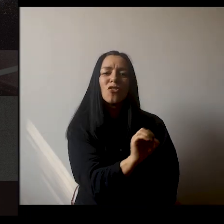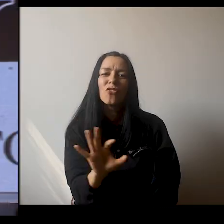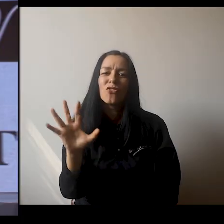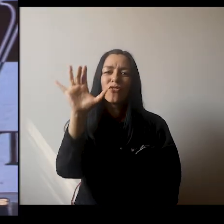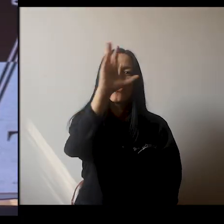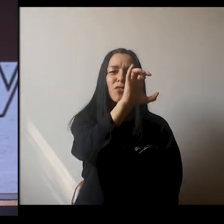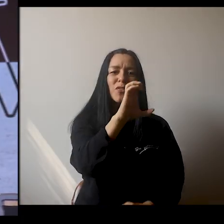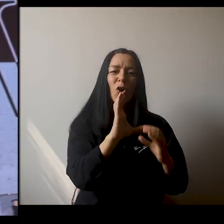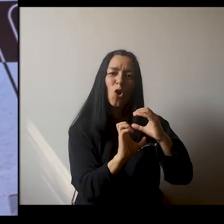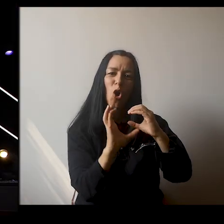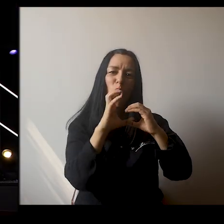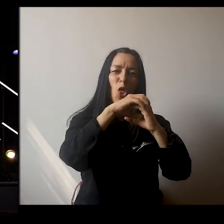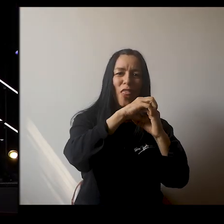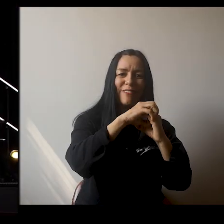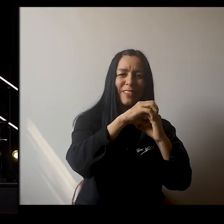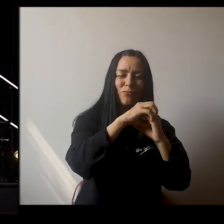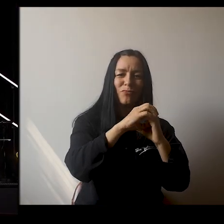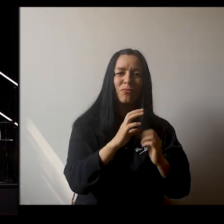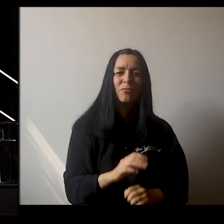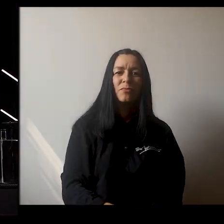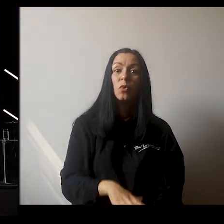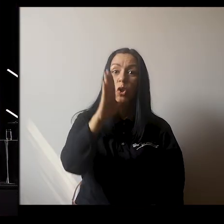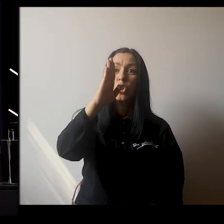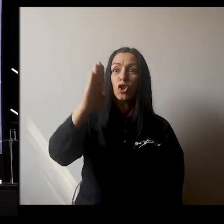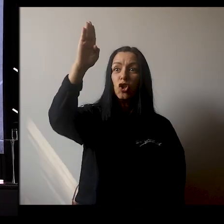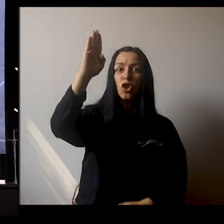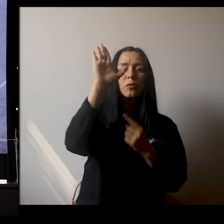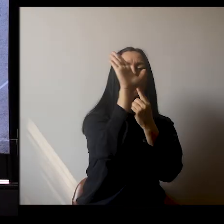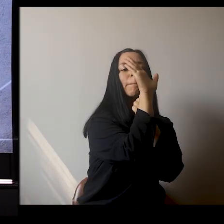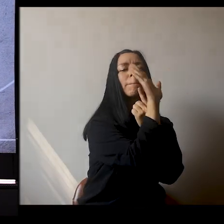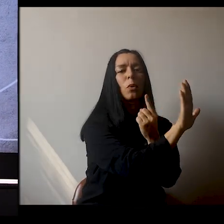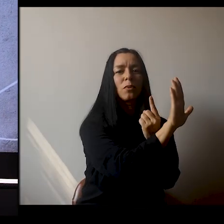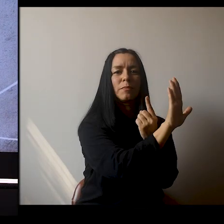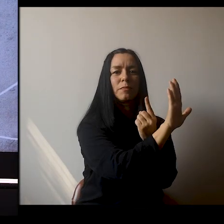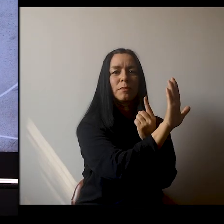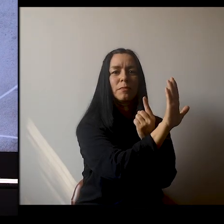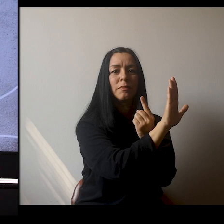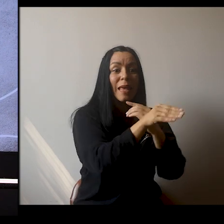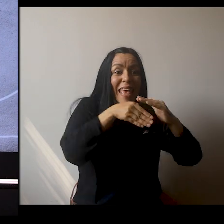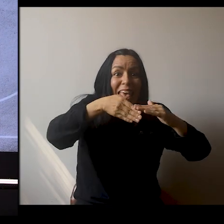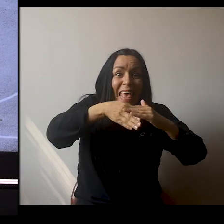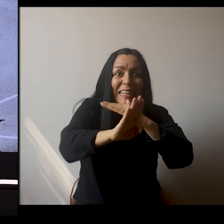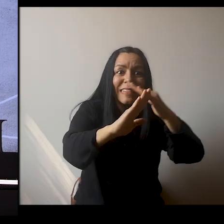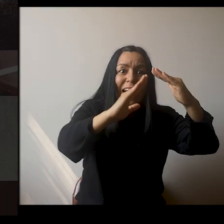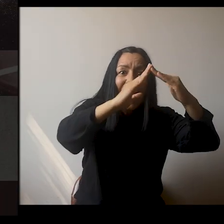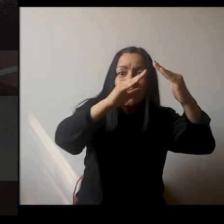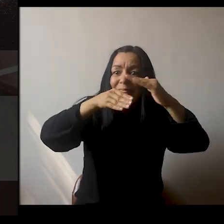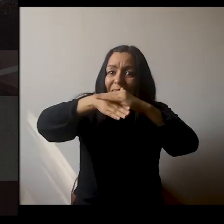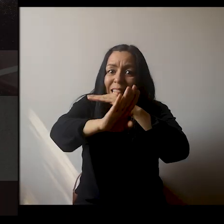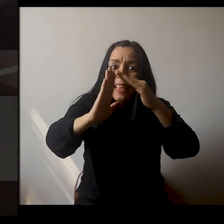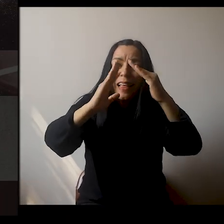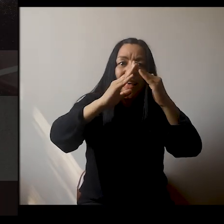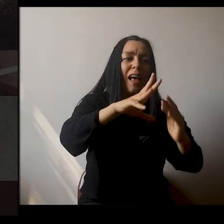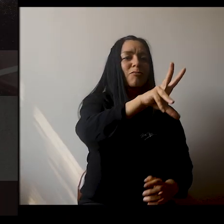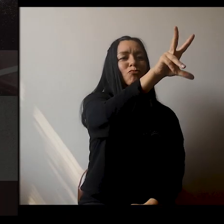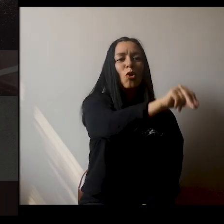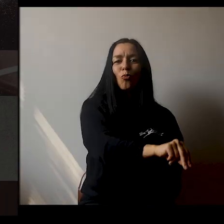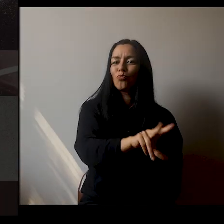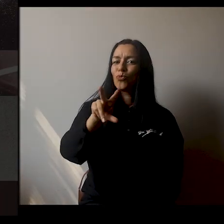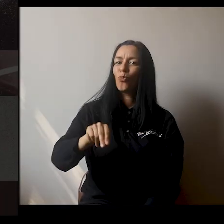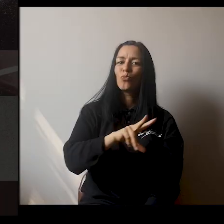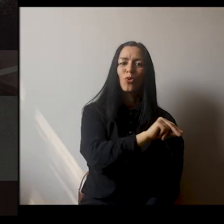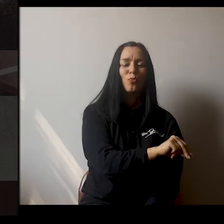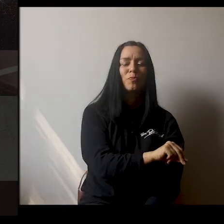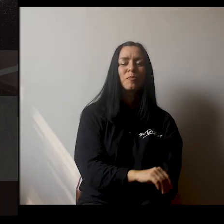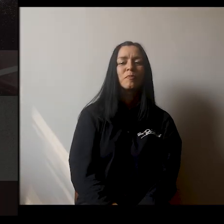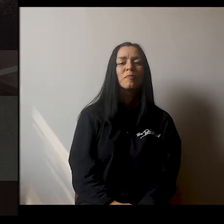coronavirus o el COVID-19, Dios no lo permitirá que entre en sus casas y